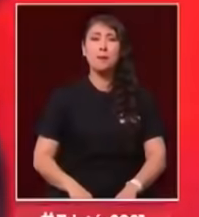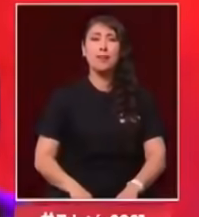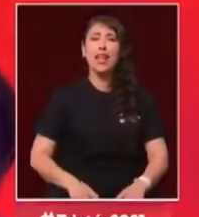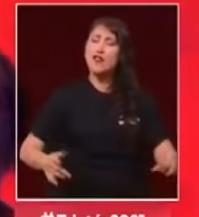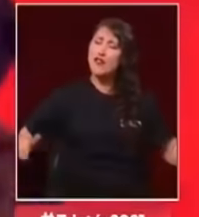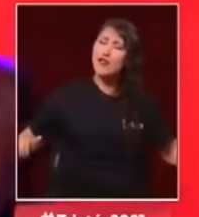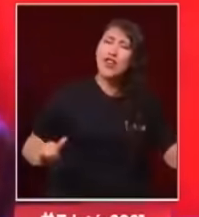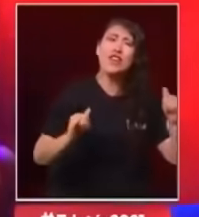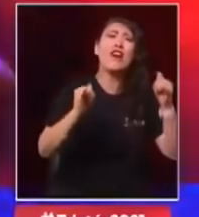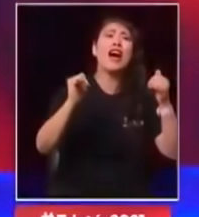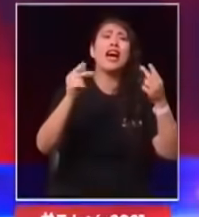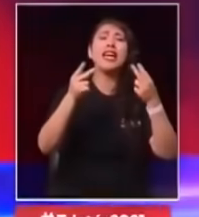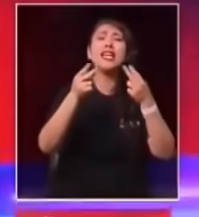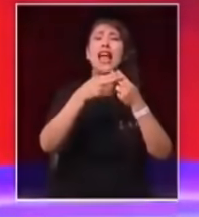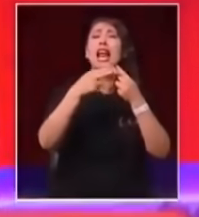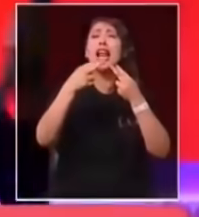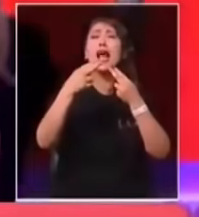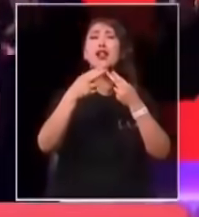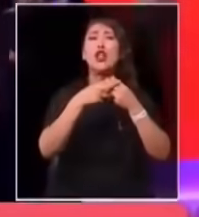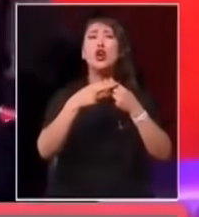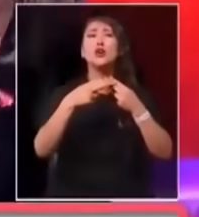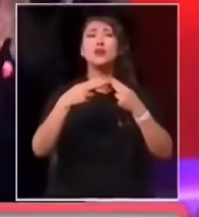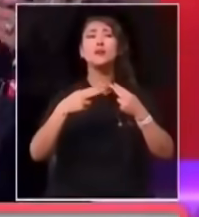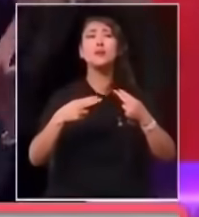¡Viva Calderito!